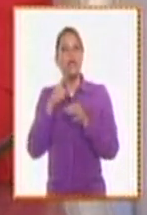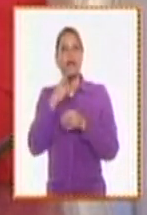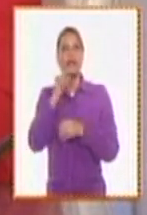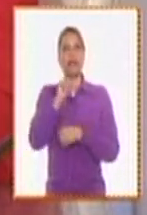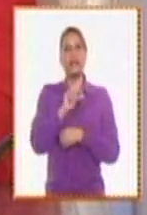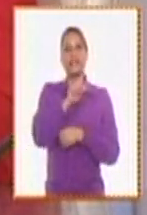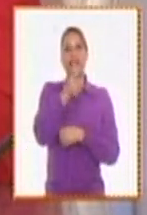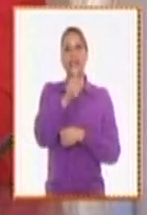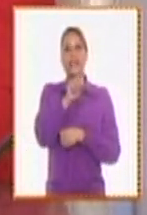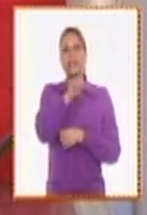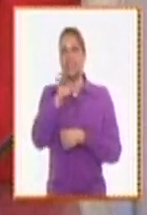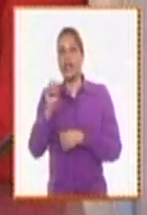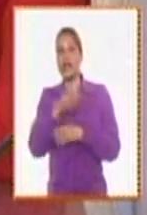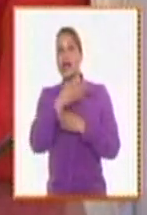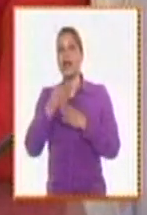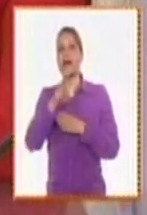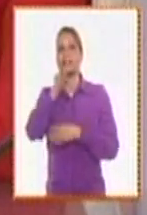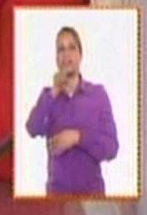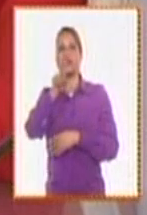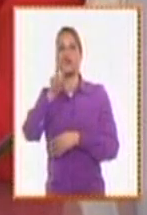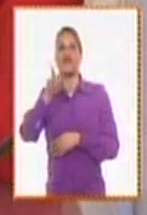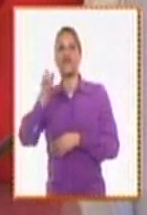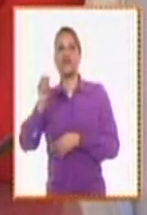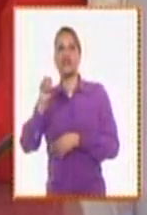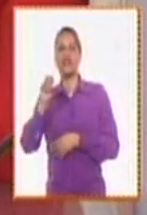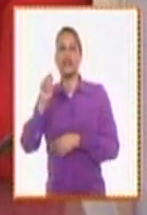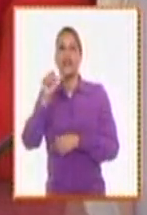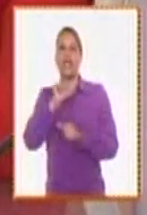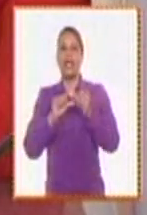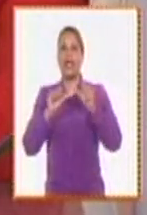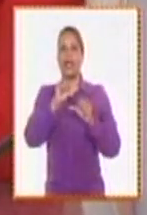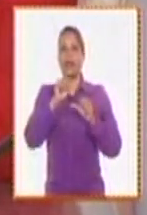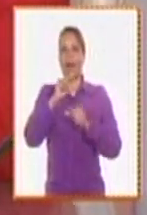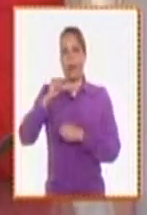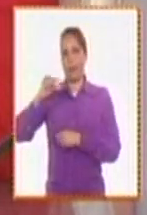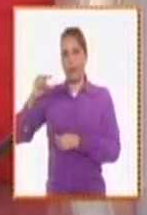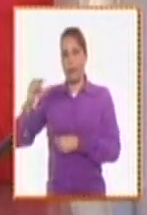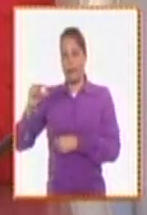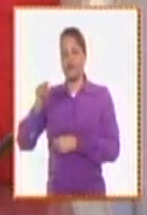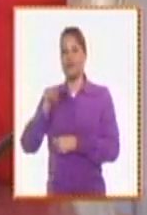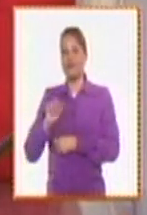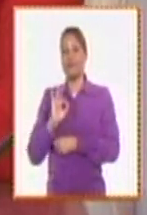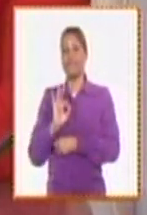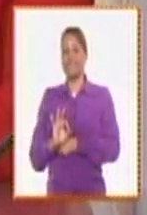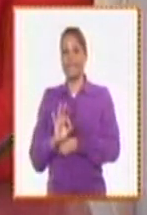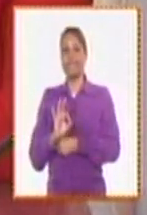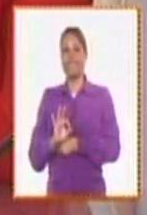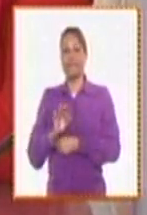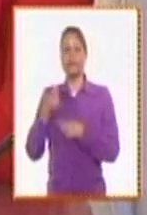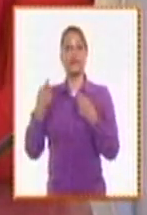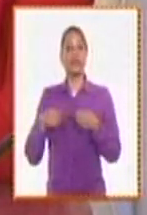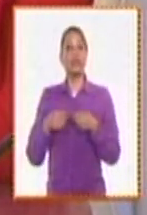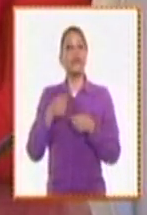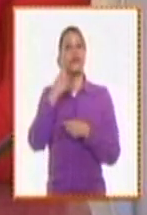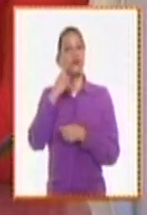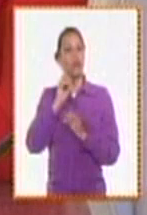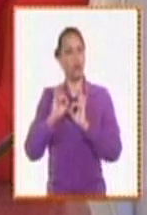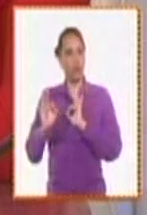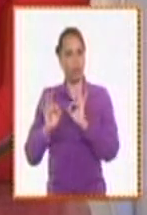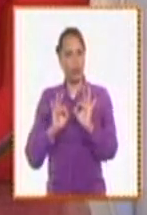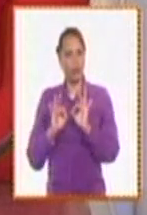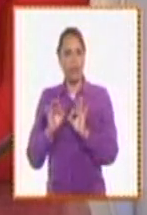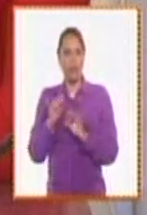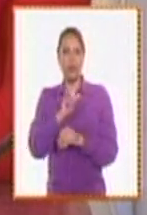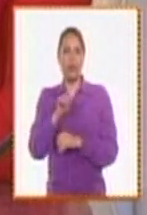de 100 a 120 dosis que se pueden obtener, y realmente es una cosa que hay que tener en cuenta, y